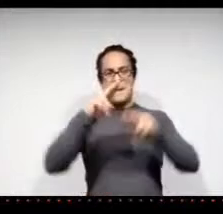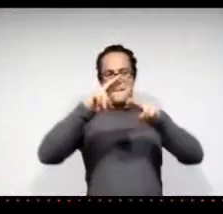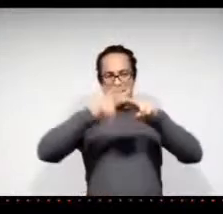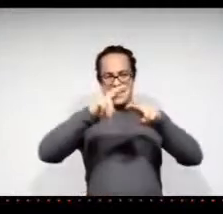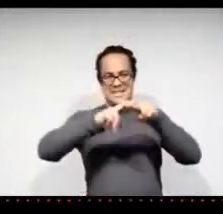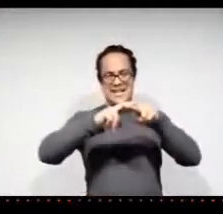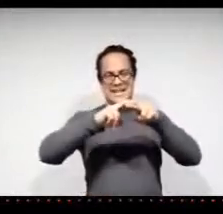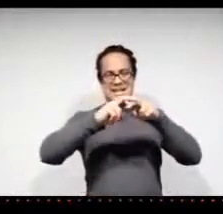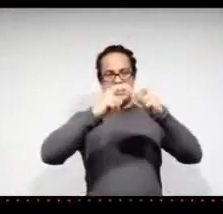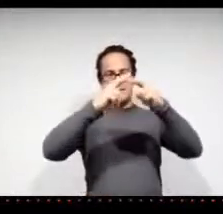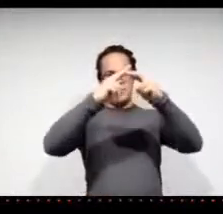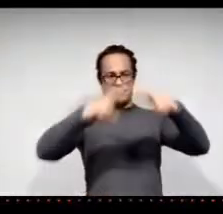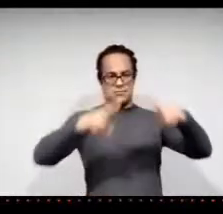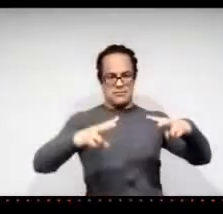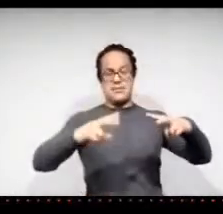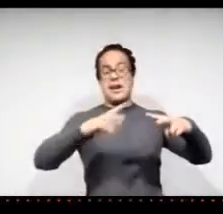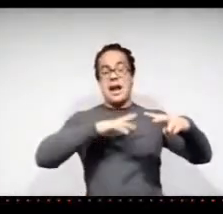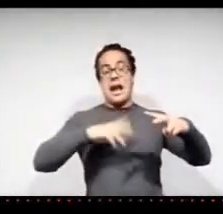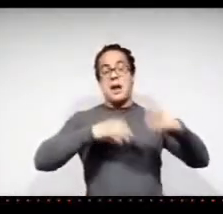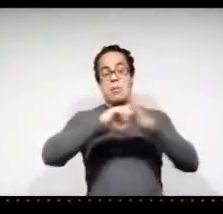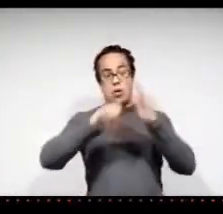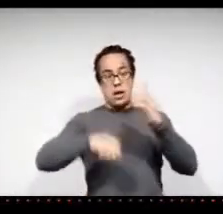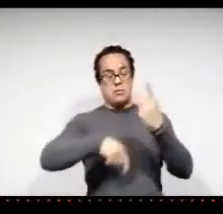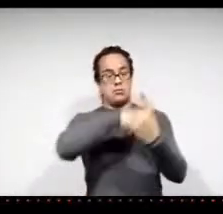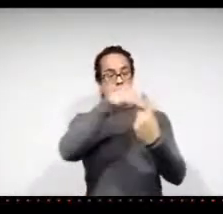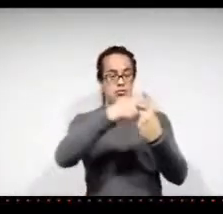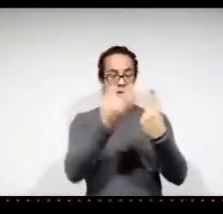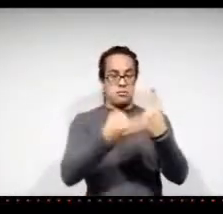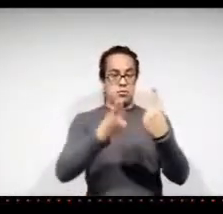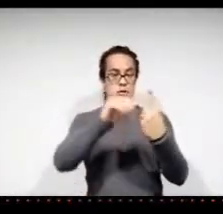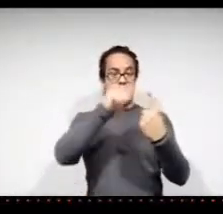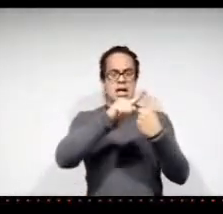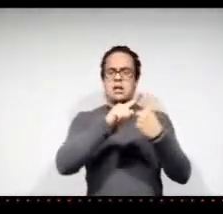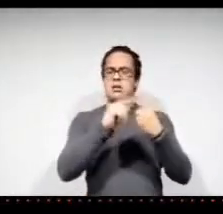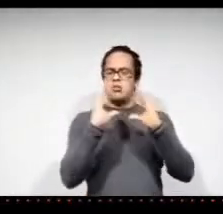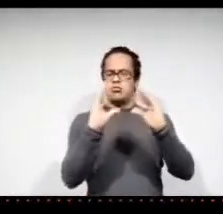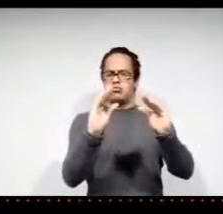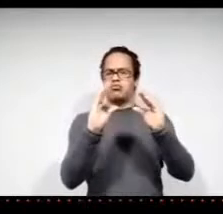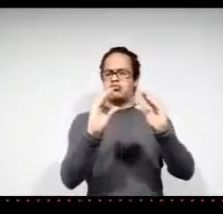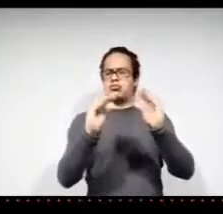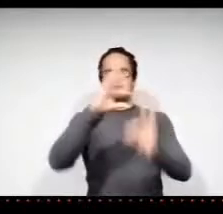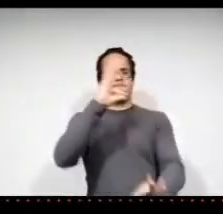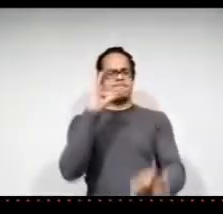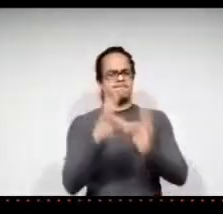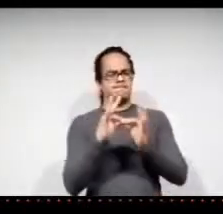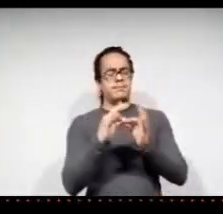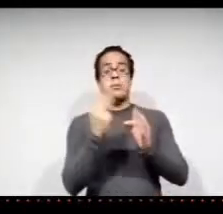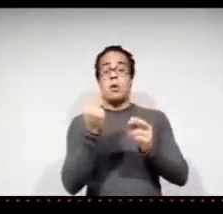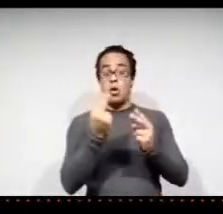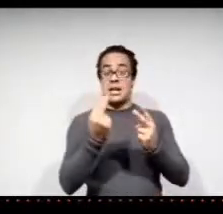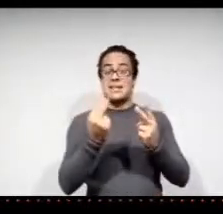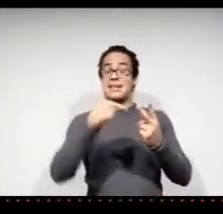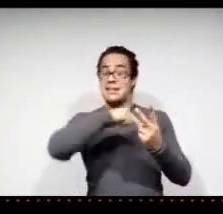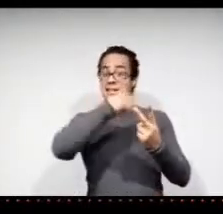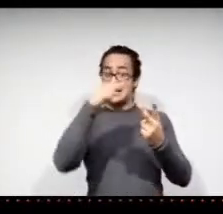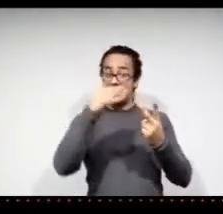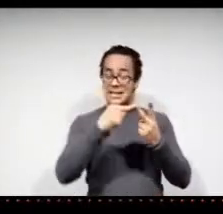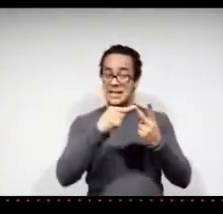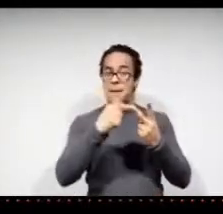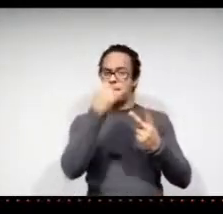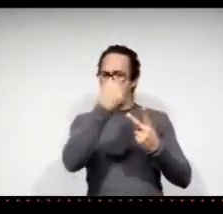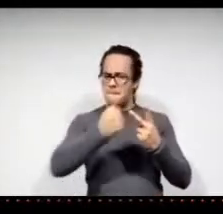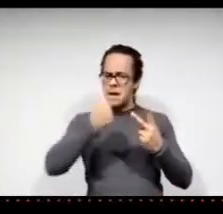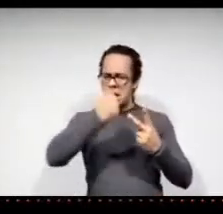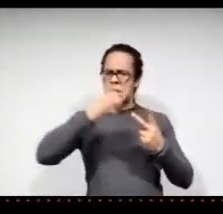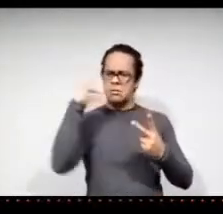primero una formación de tipo más formal, pero tiene que estar siempre acompañada de práctica y